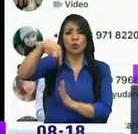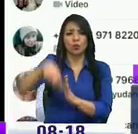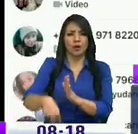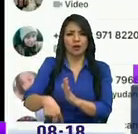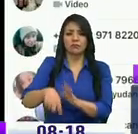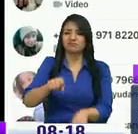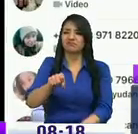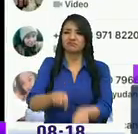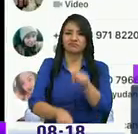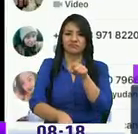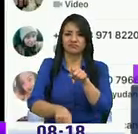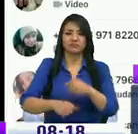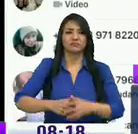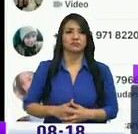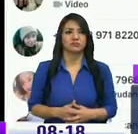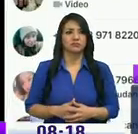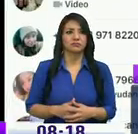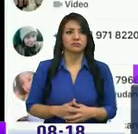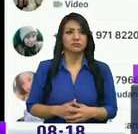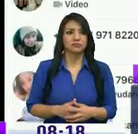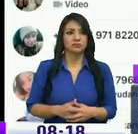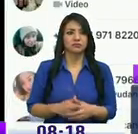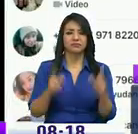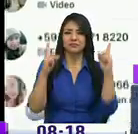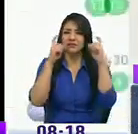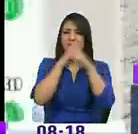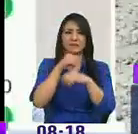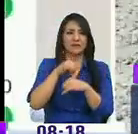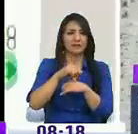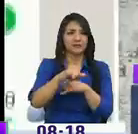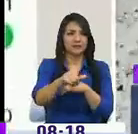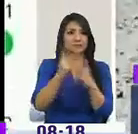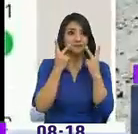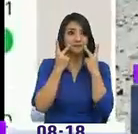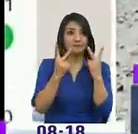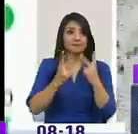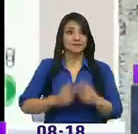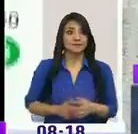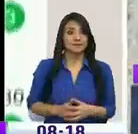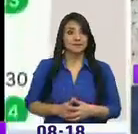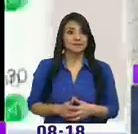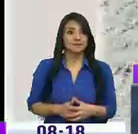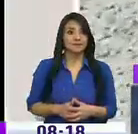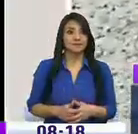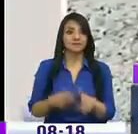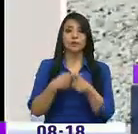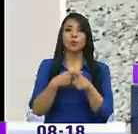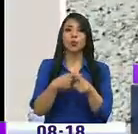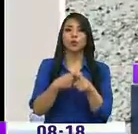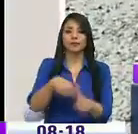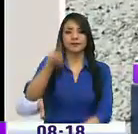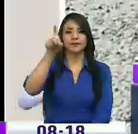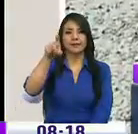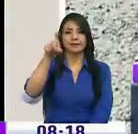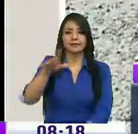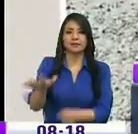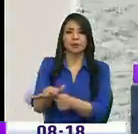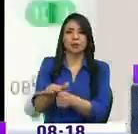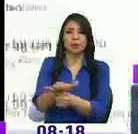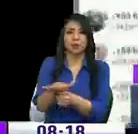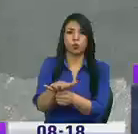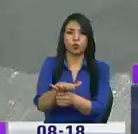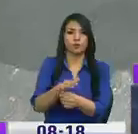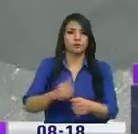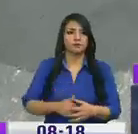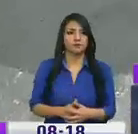deteriorada al paso vehicular y se complica cada vez más. ¿Ven? Estamos urgentemente que le tapen esos huecos tan